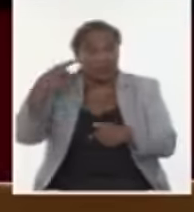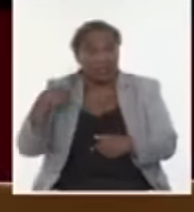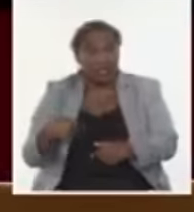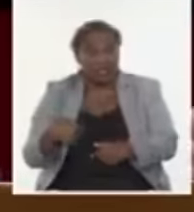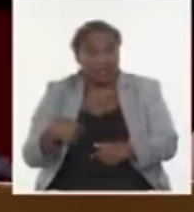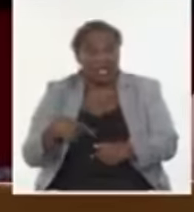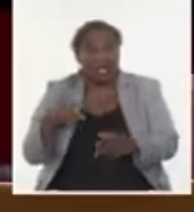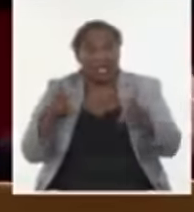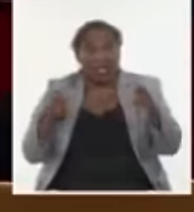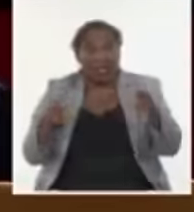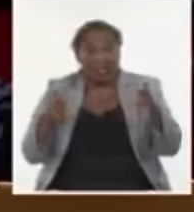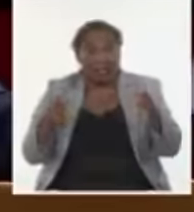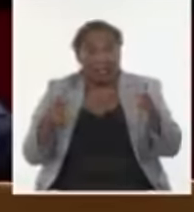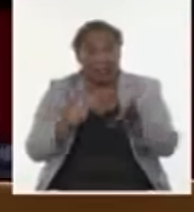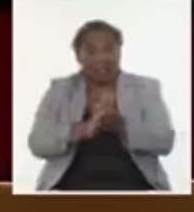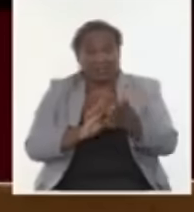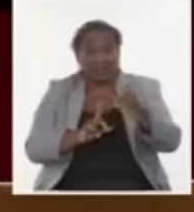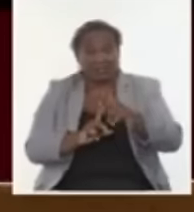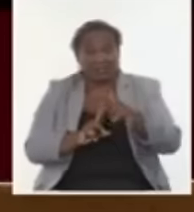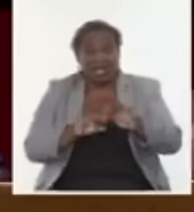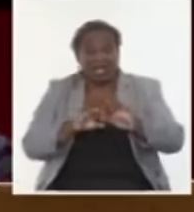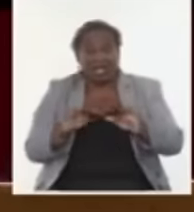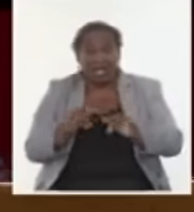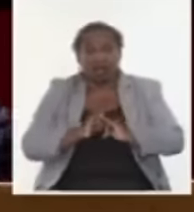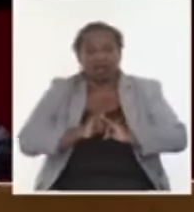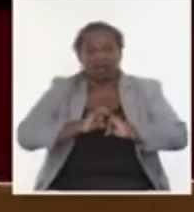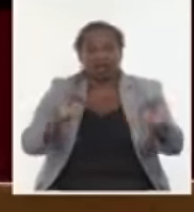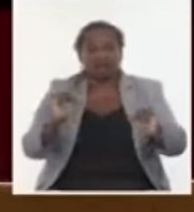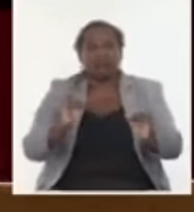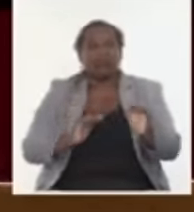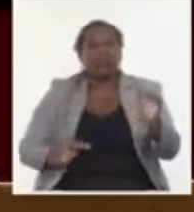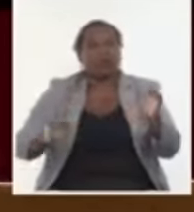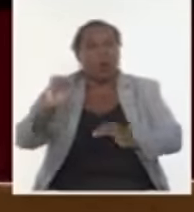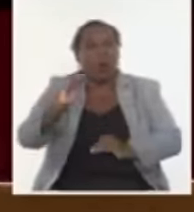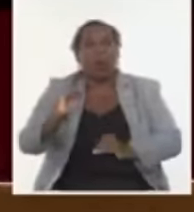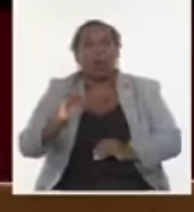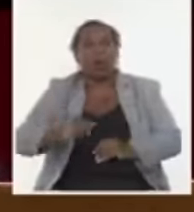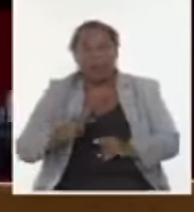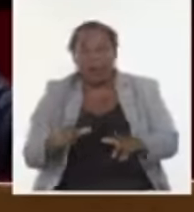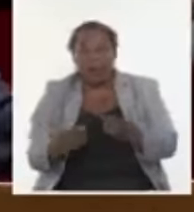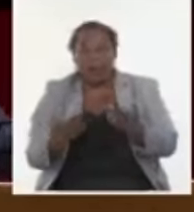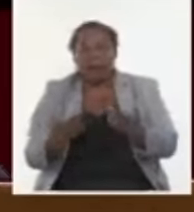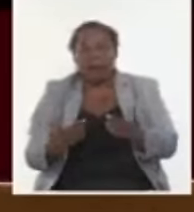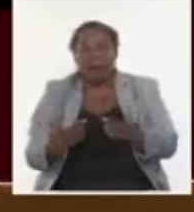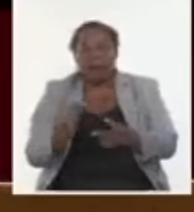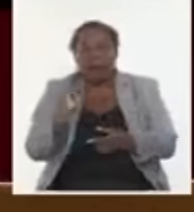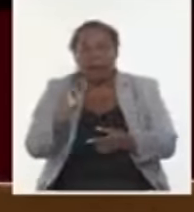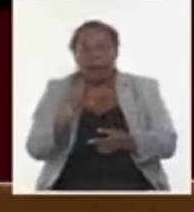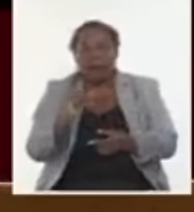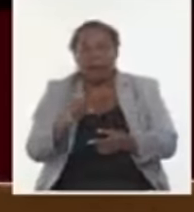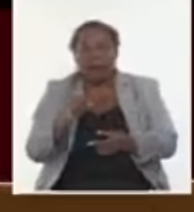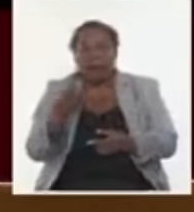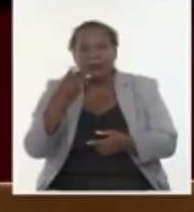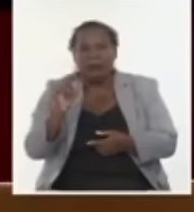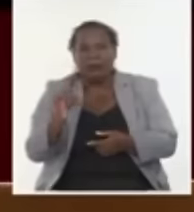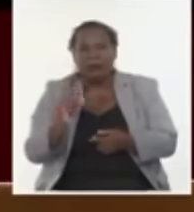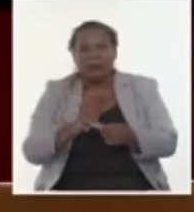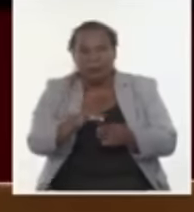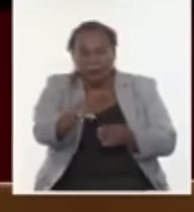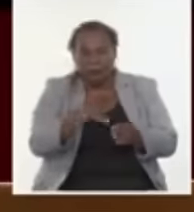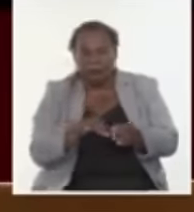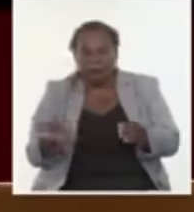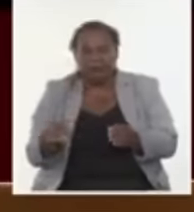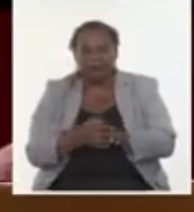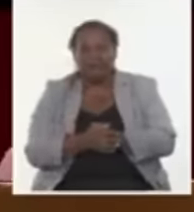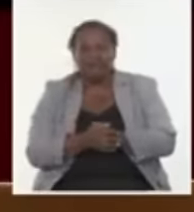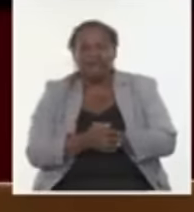Cárdenas, ya se informó que se sobrecumplió esa meta. Y de ahí llamamos a ir a 20 metros cuadrados. Y fíjense que al